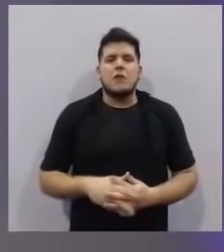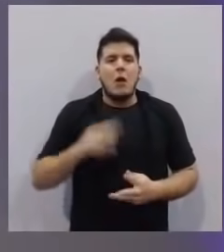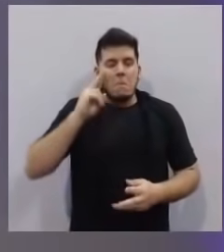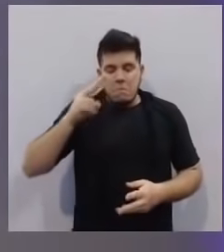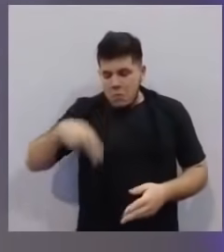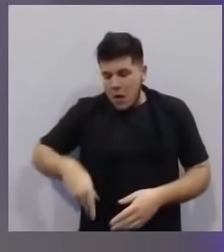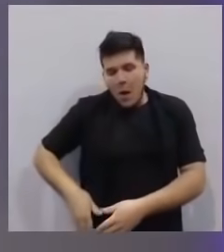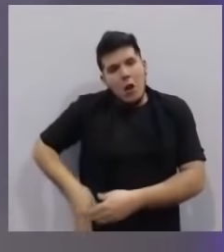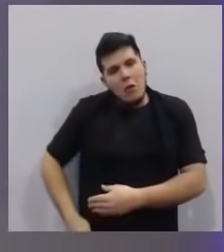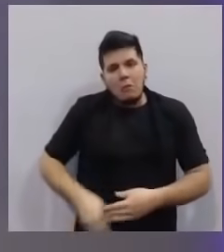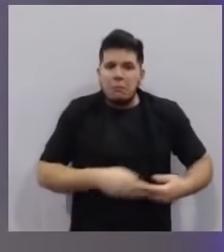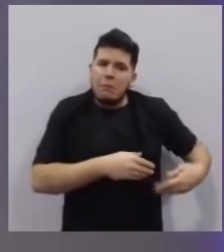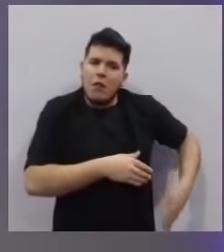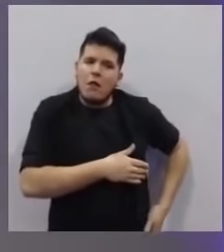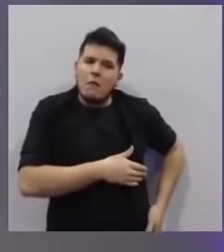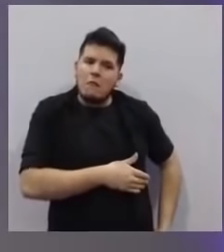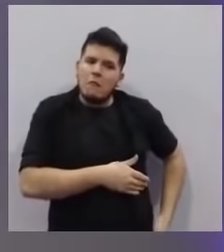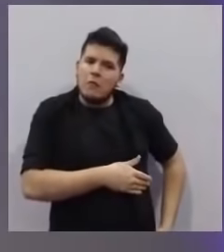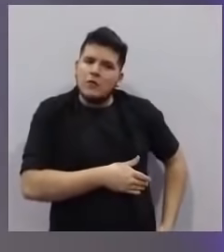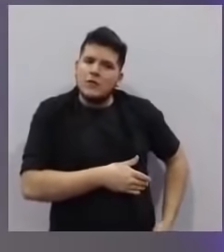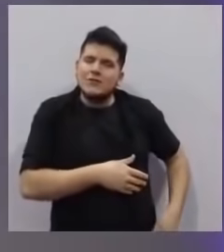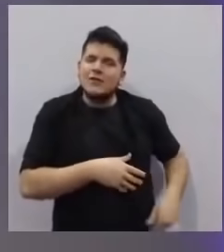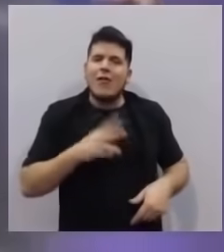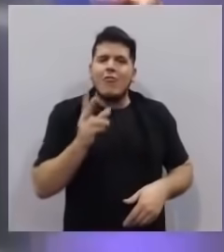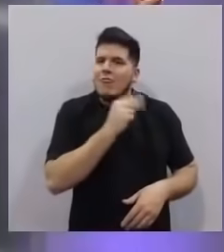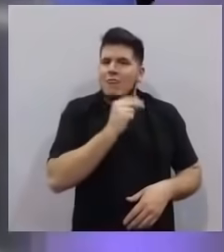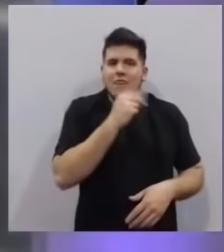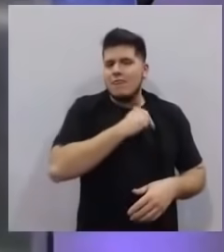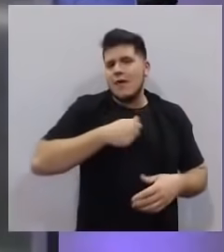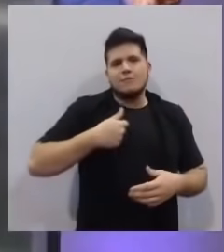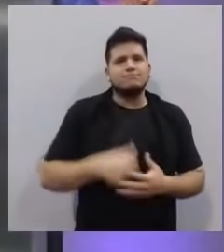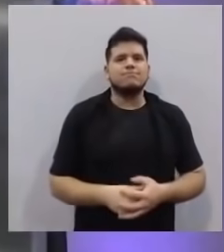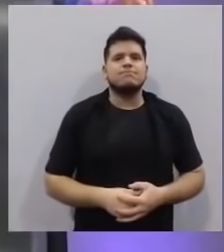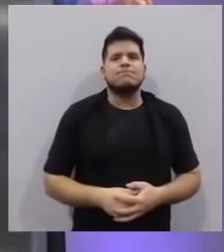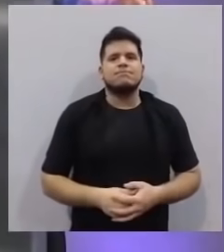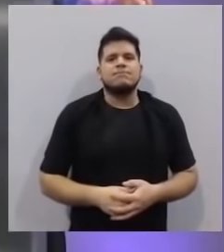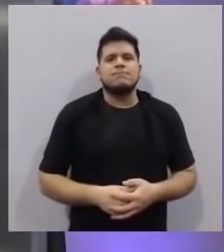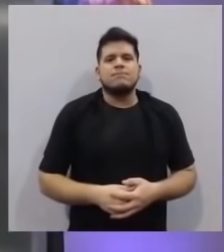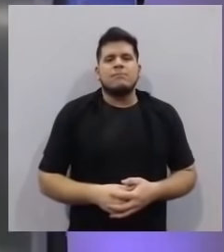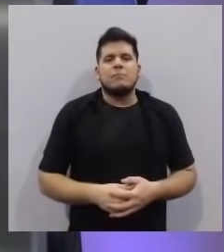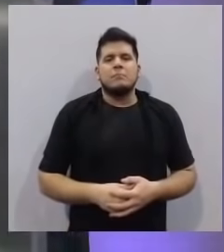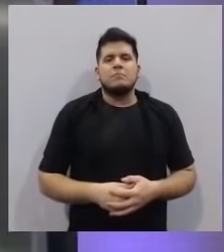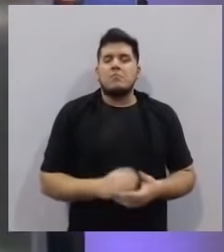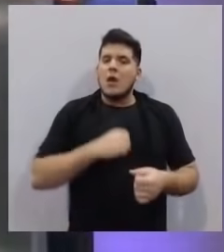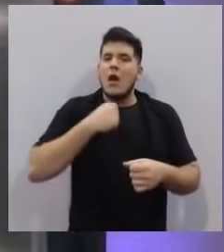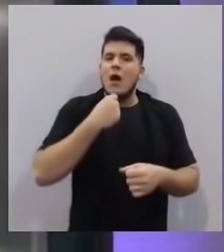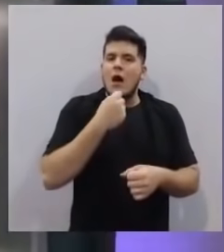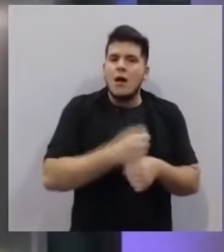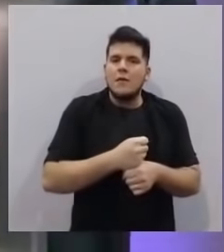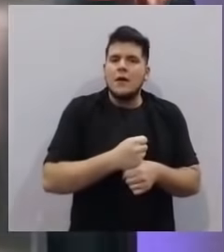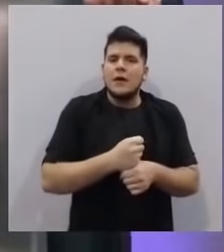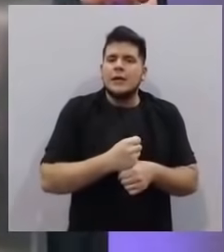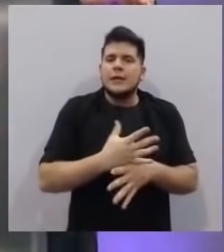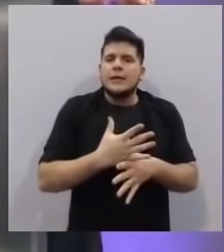y llegó el momento del hambre de la necesidad en alto nivel y para un